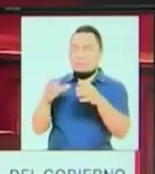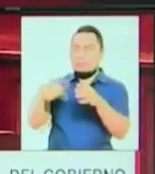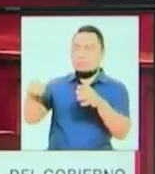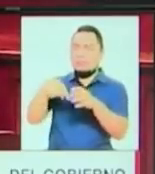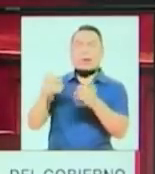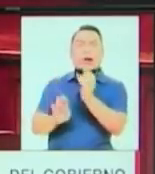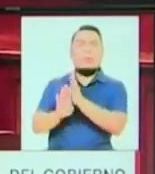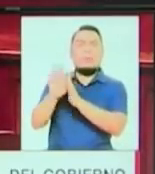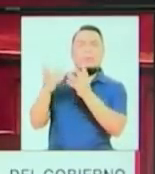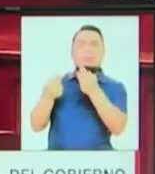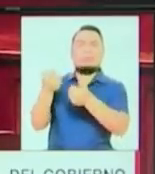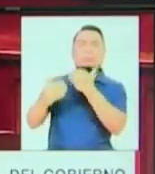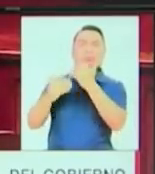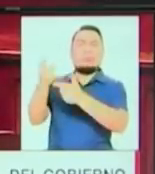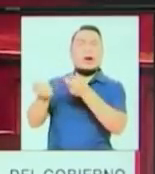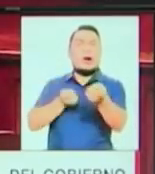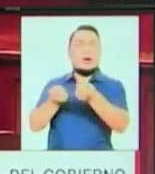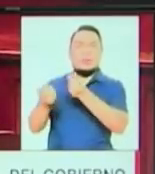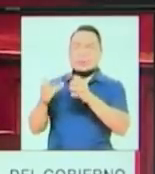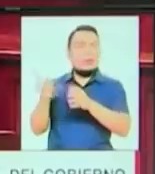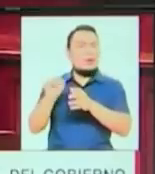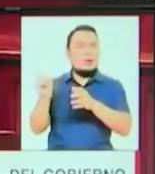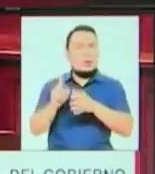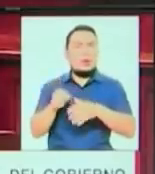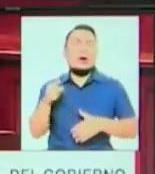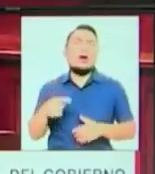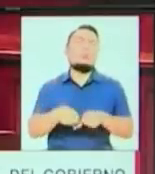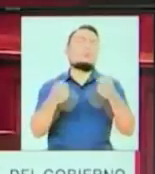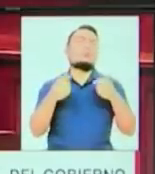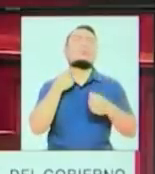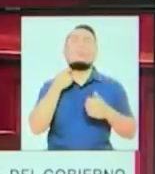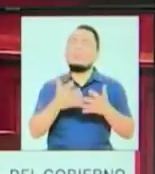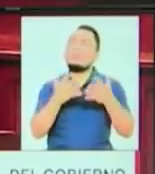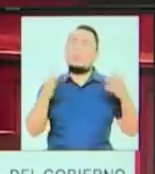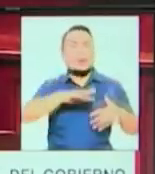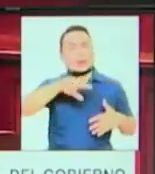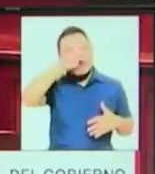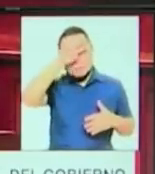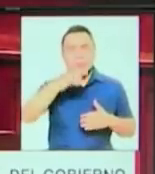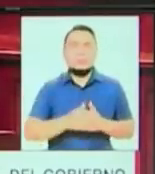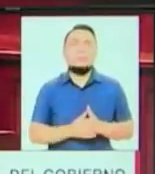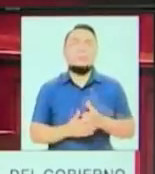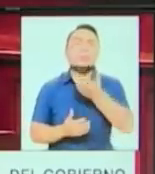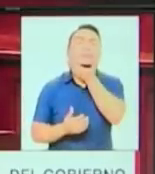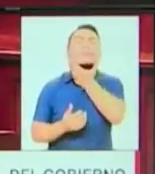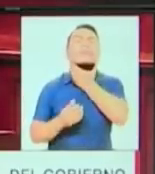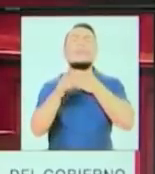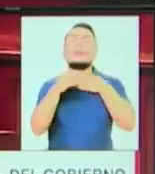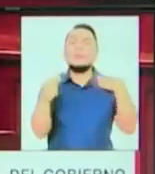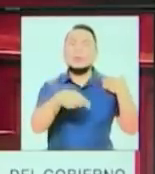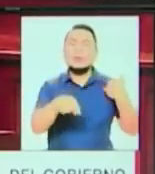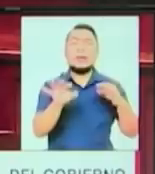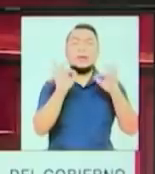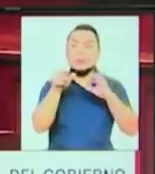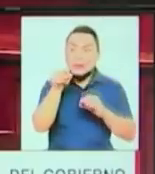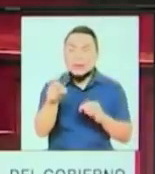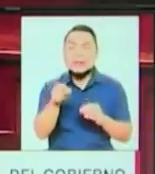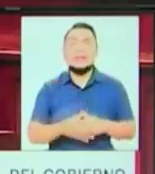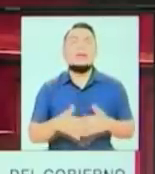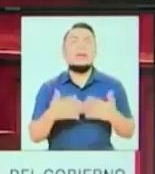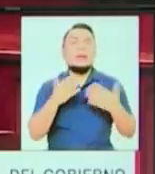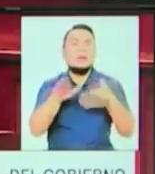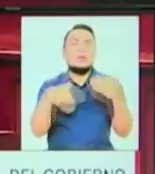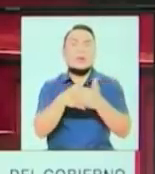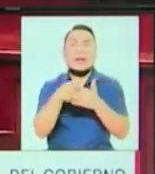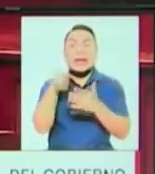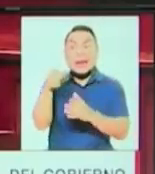esos departamentos o esas casas. El departamento es edificio para arriba, las casas son hacia los costados, horizontal, con esa conexión. Eso demora